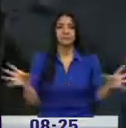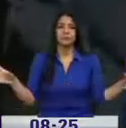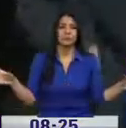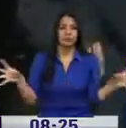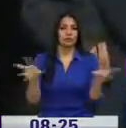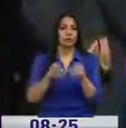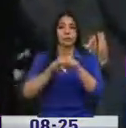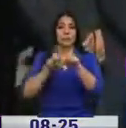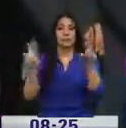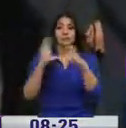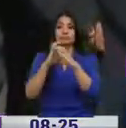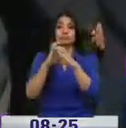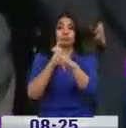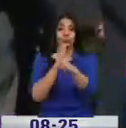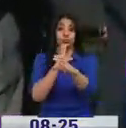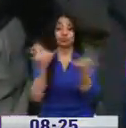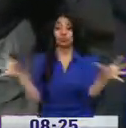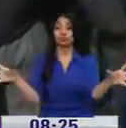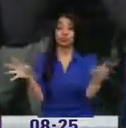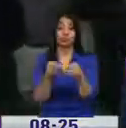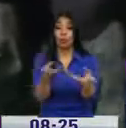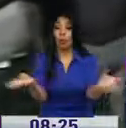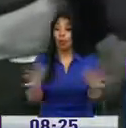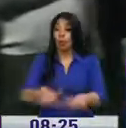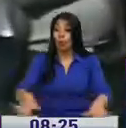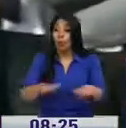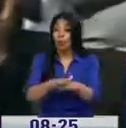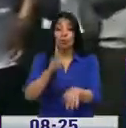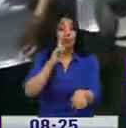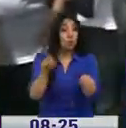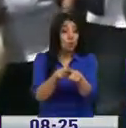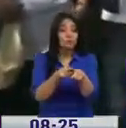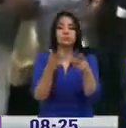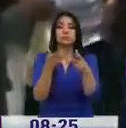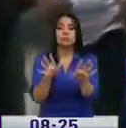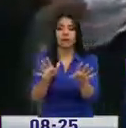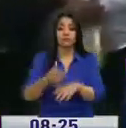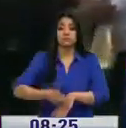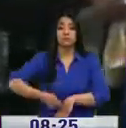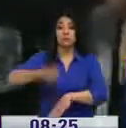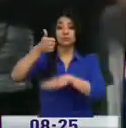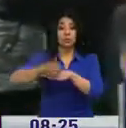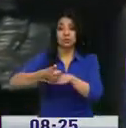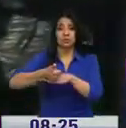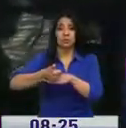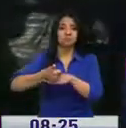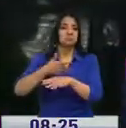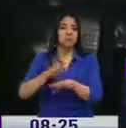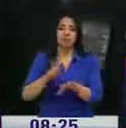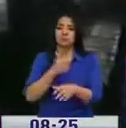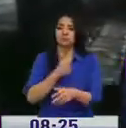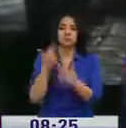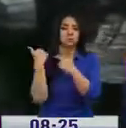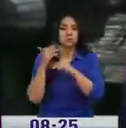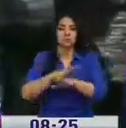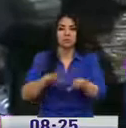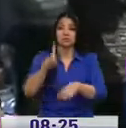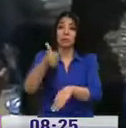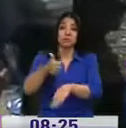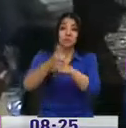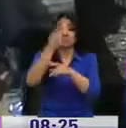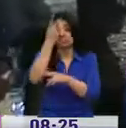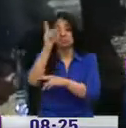las bases que nosotros les llamamos, han sobrepasado ya la autoridad que tenemos los dirigentes y no es nuestra responsabilidad de lo que ellos